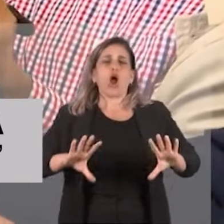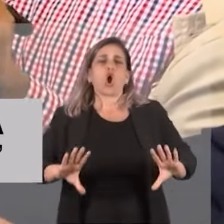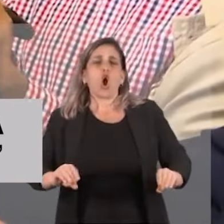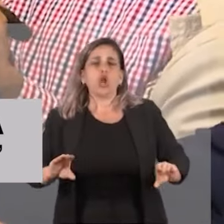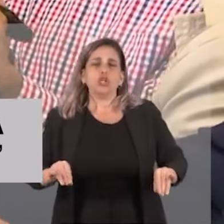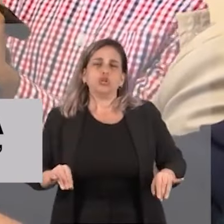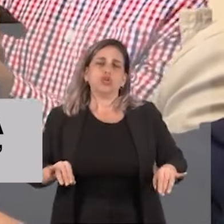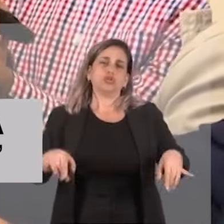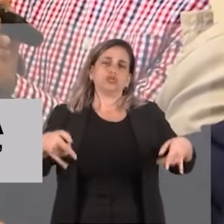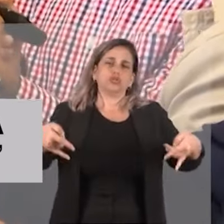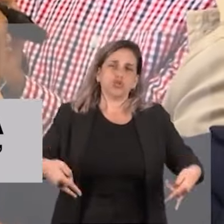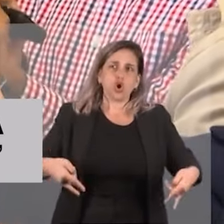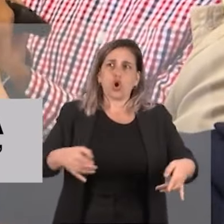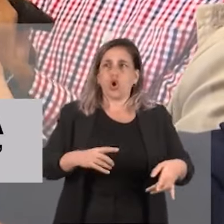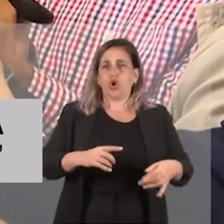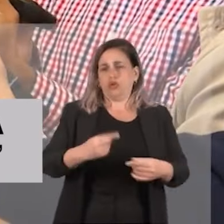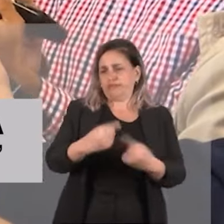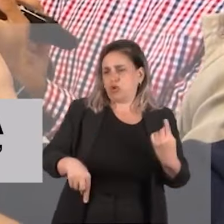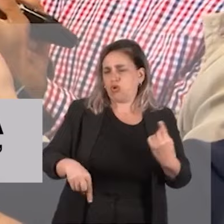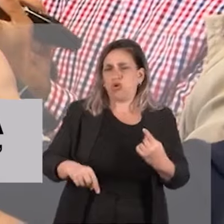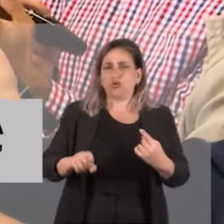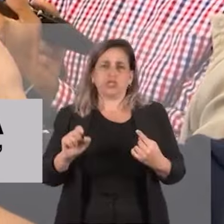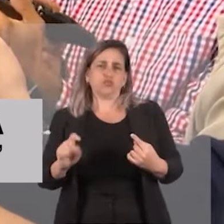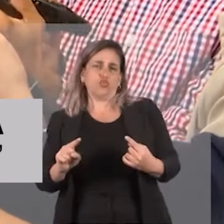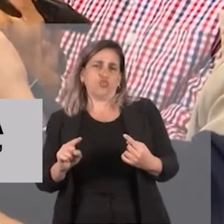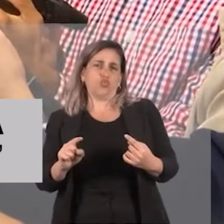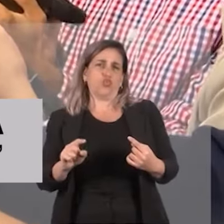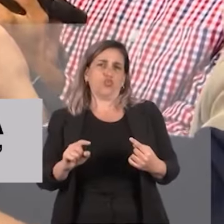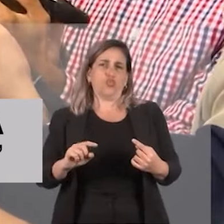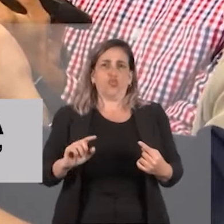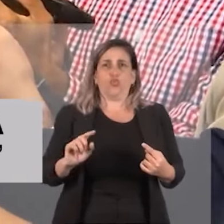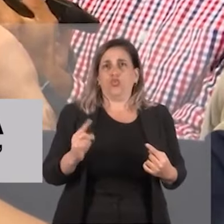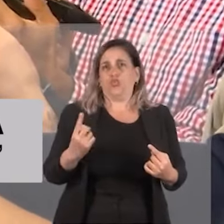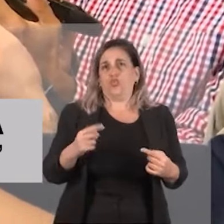de temas, por ejemplo, colchones,